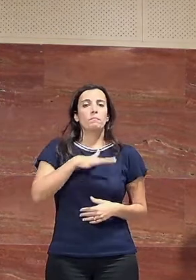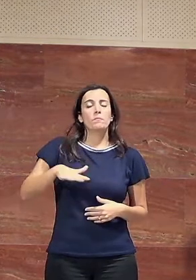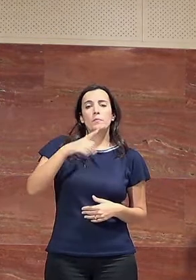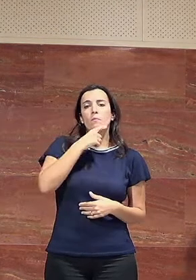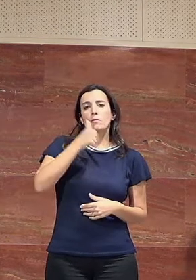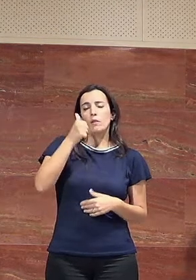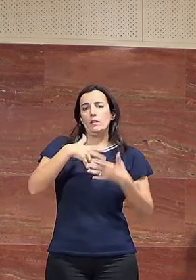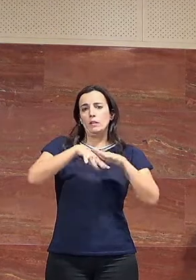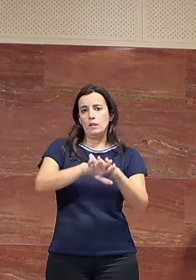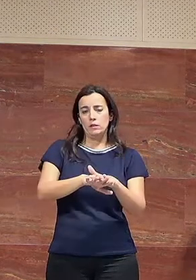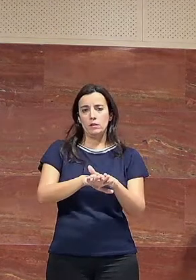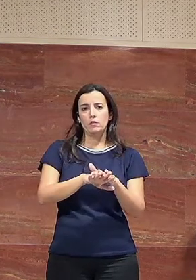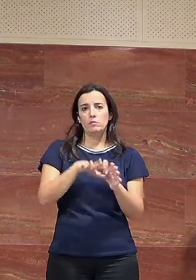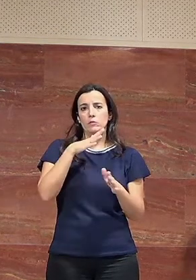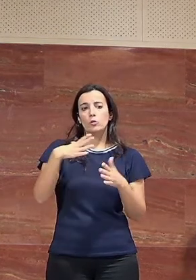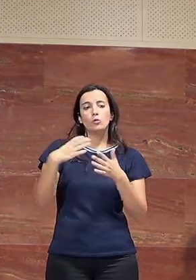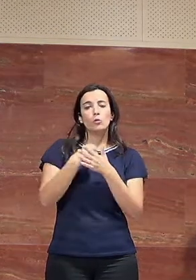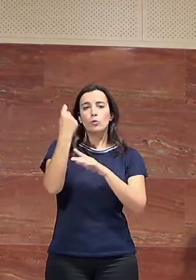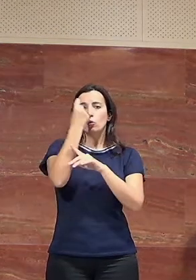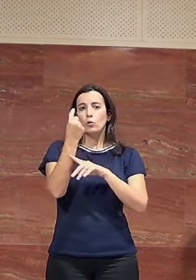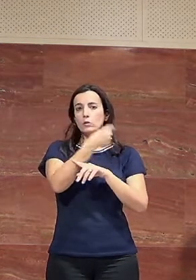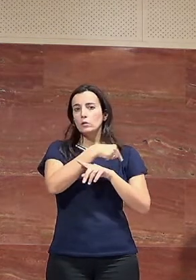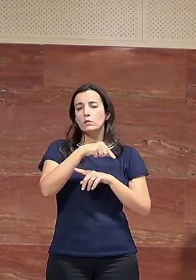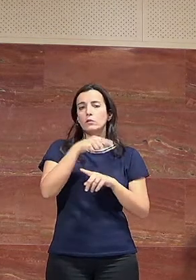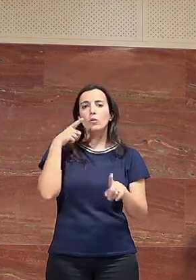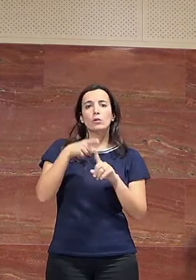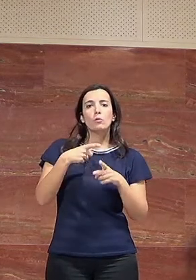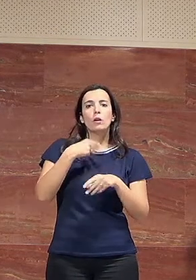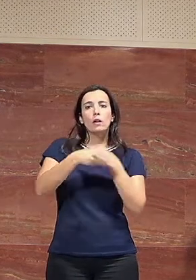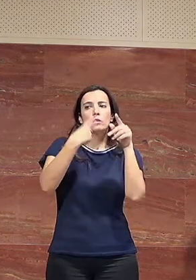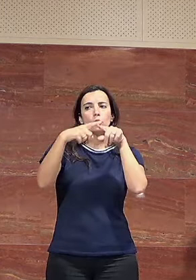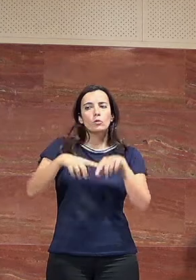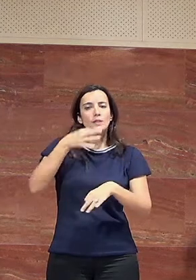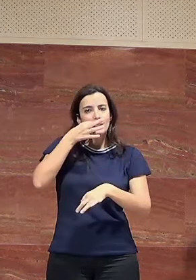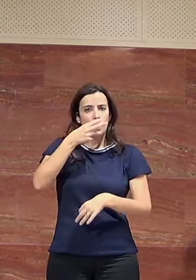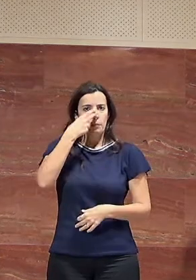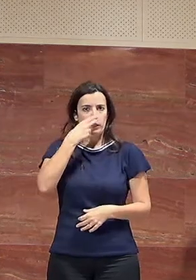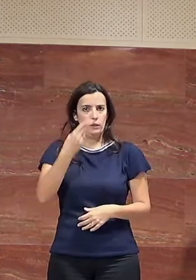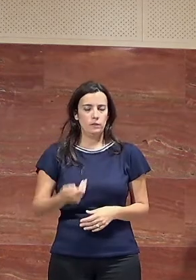ahora con la vida cotidiana porque todo lo he diseñado para hacer cosas que me interesan, ¿no?